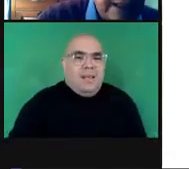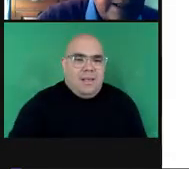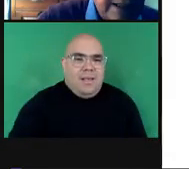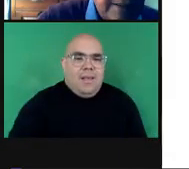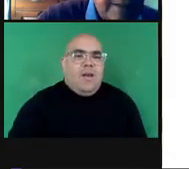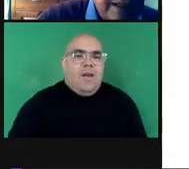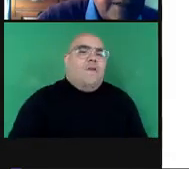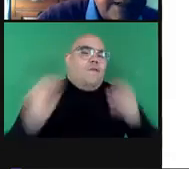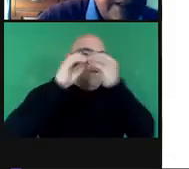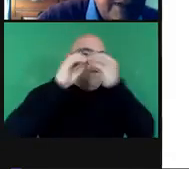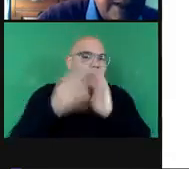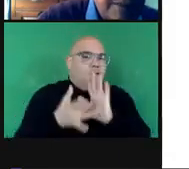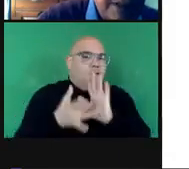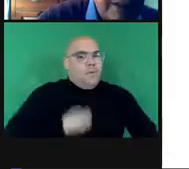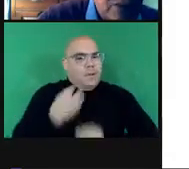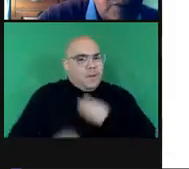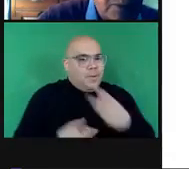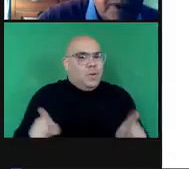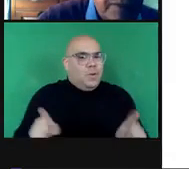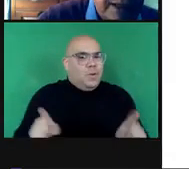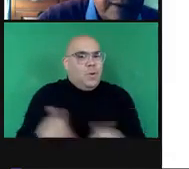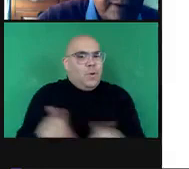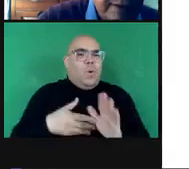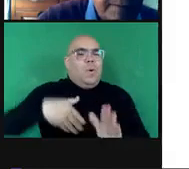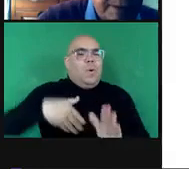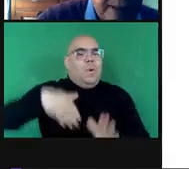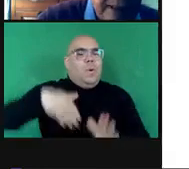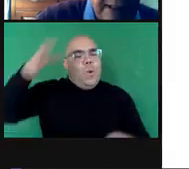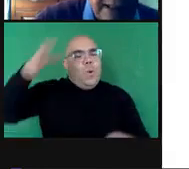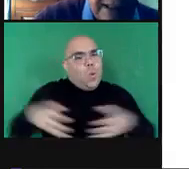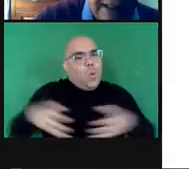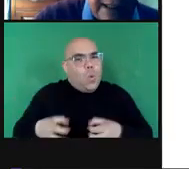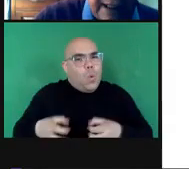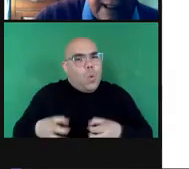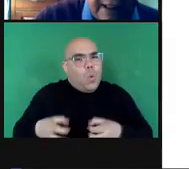hacen manifestaciones pues de grupo, de barrio,